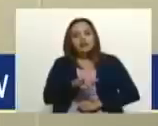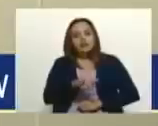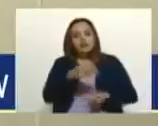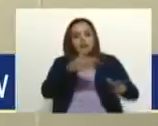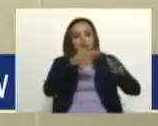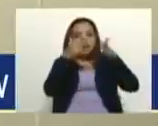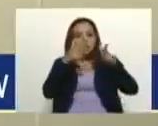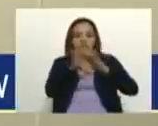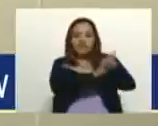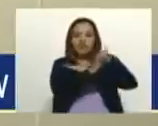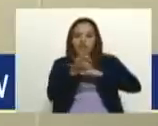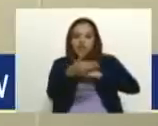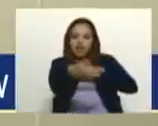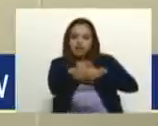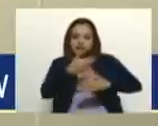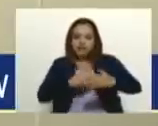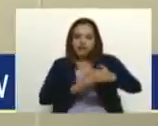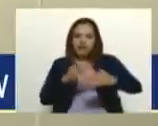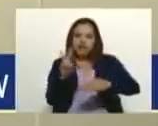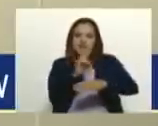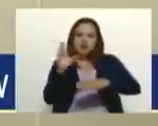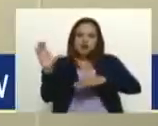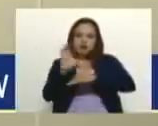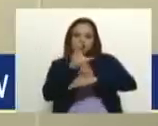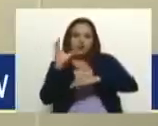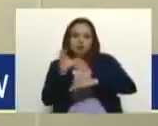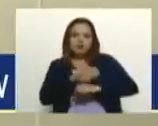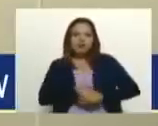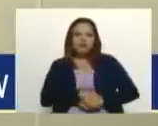y Colombia. En ese sentido,